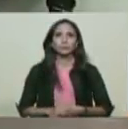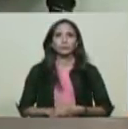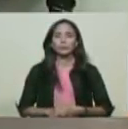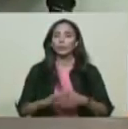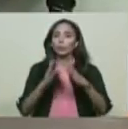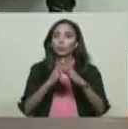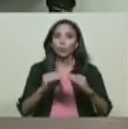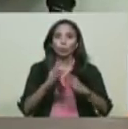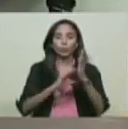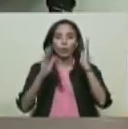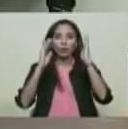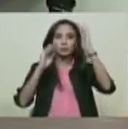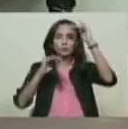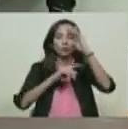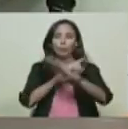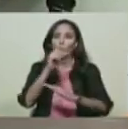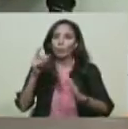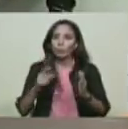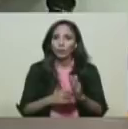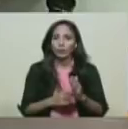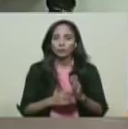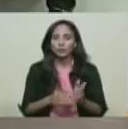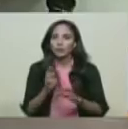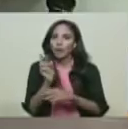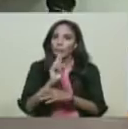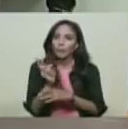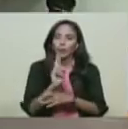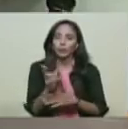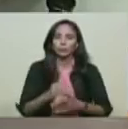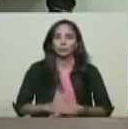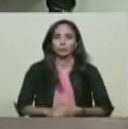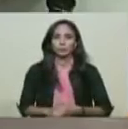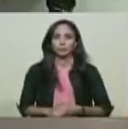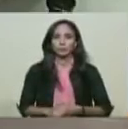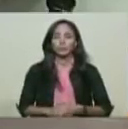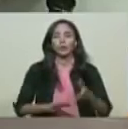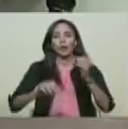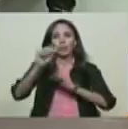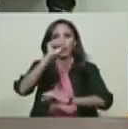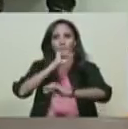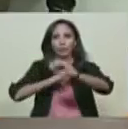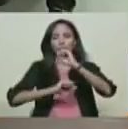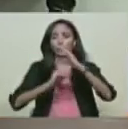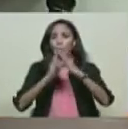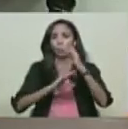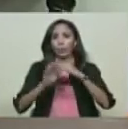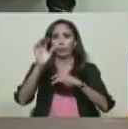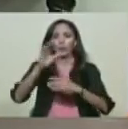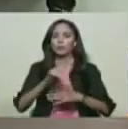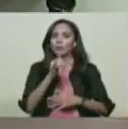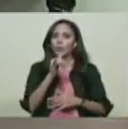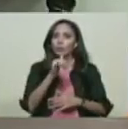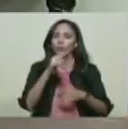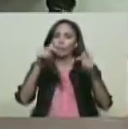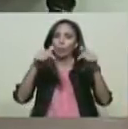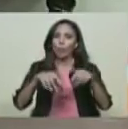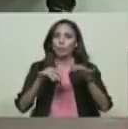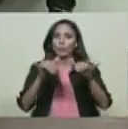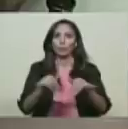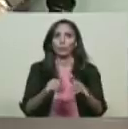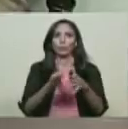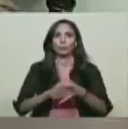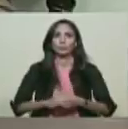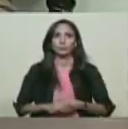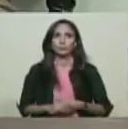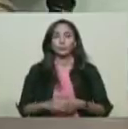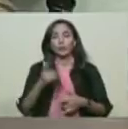mafias y para actuar en correspondencia para defender a nuestro país. Así lo anuncio. Es uno de los elementos que